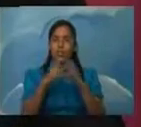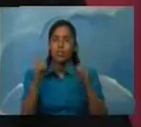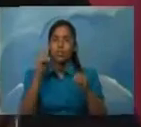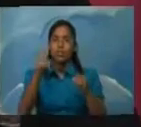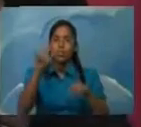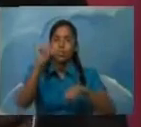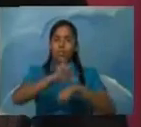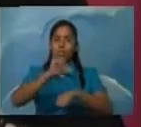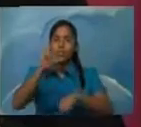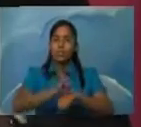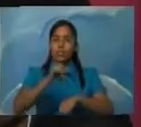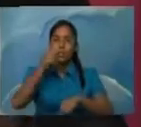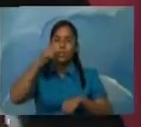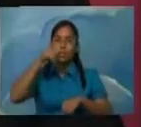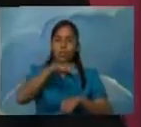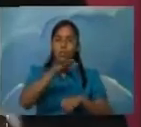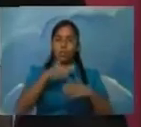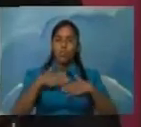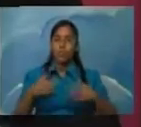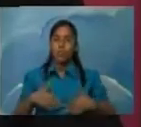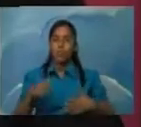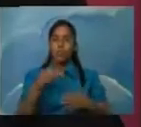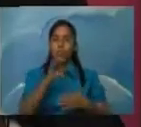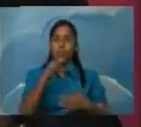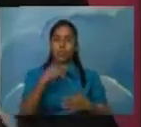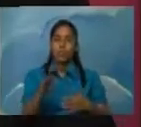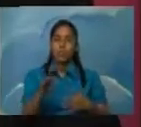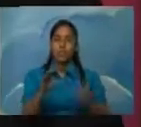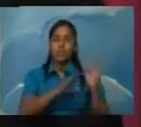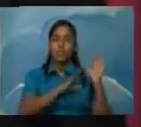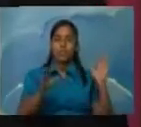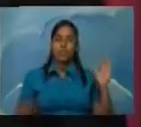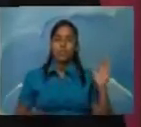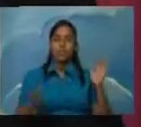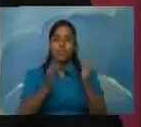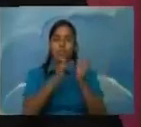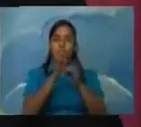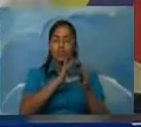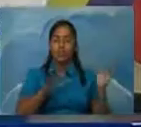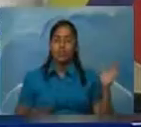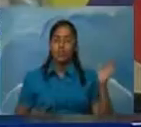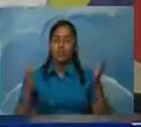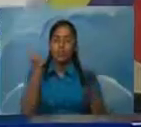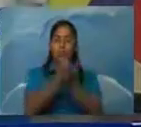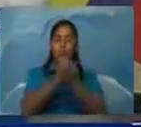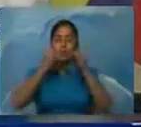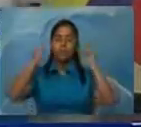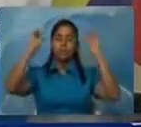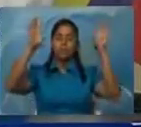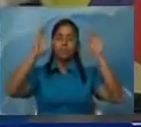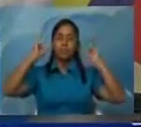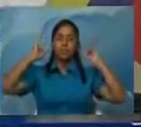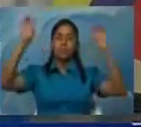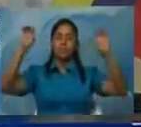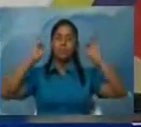una iglesia, un cuerpo perfecto en Cristo Jesús. Dios me los bendiga. Yeah. Y Dios me los bendiga.